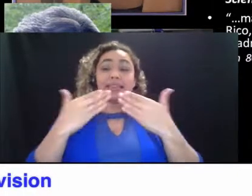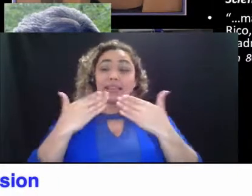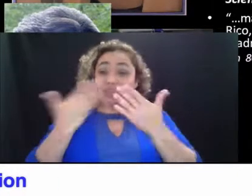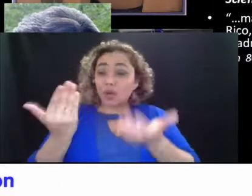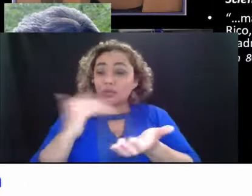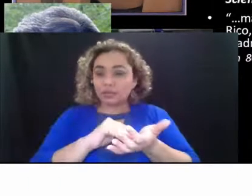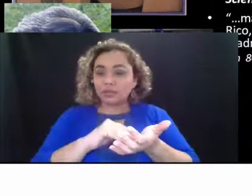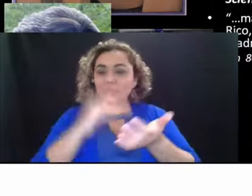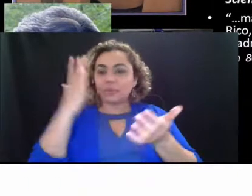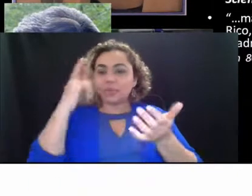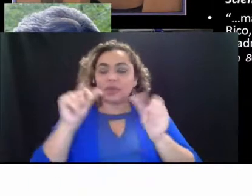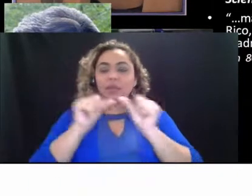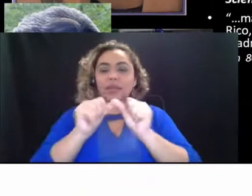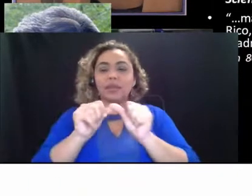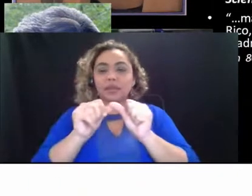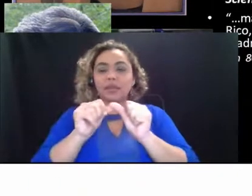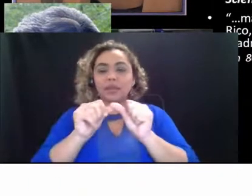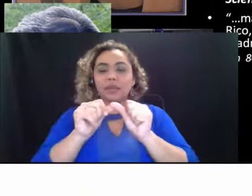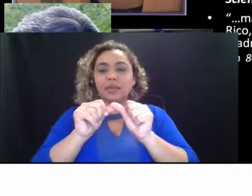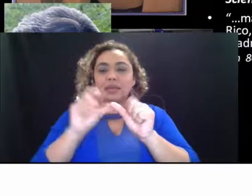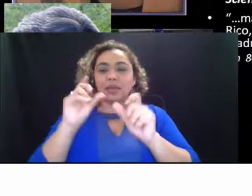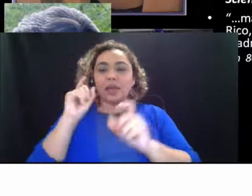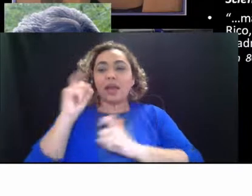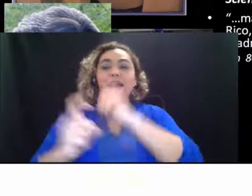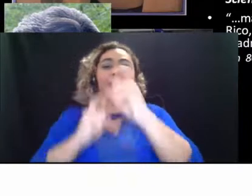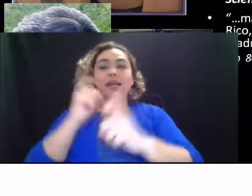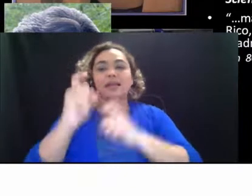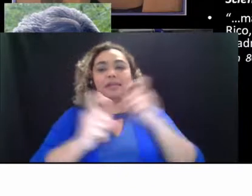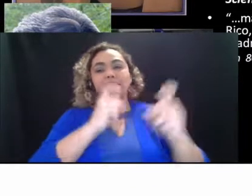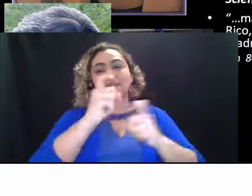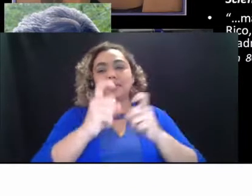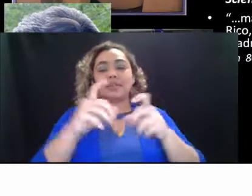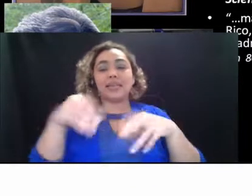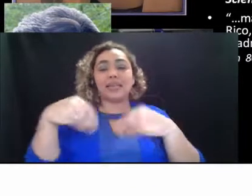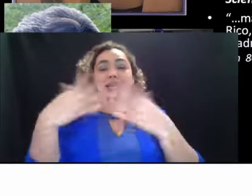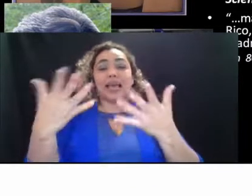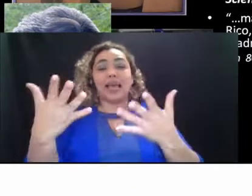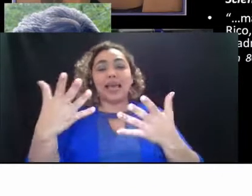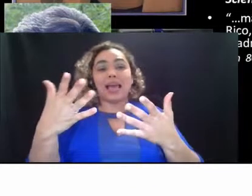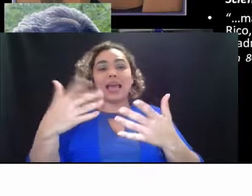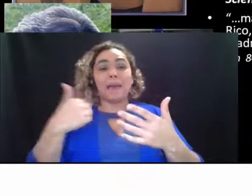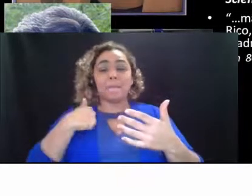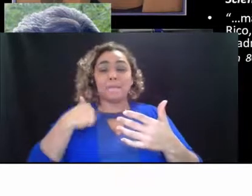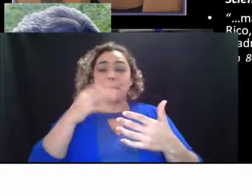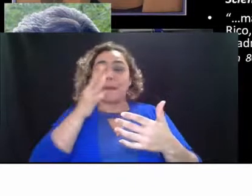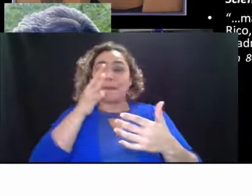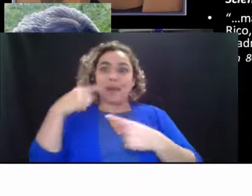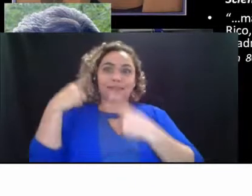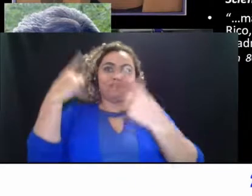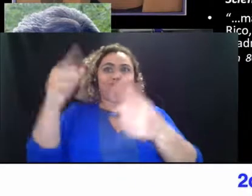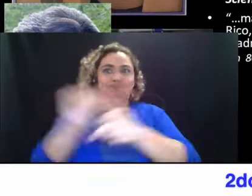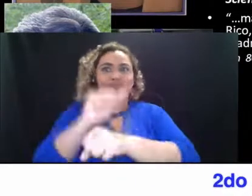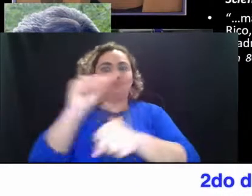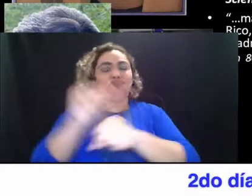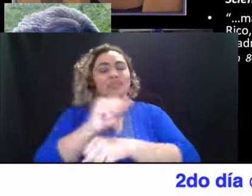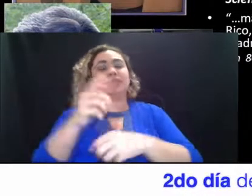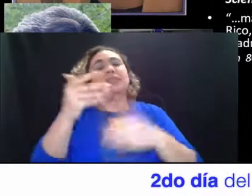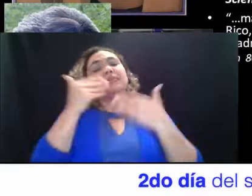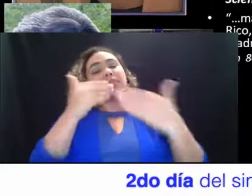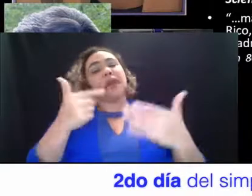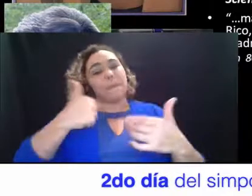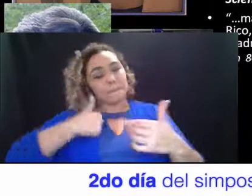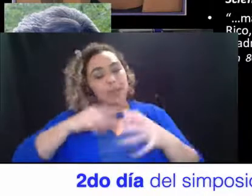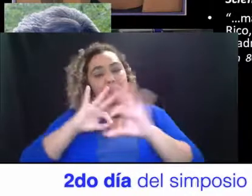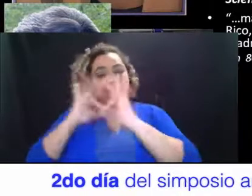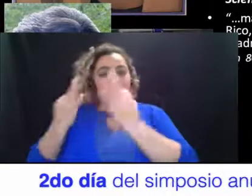por continuar otorgando y dándole visibilidad al legado de mi mamá. Así que a nombre mío y de toda